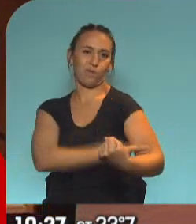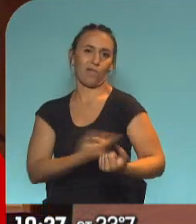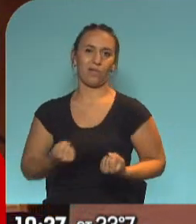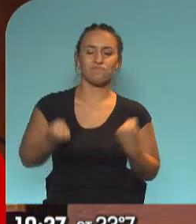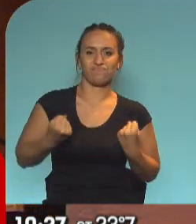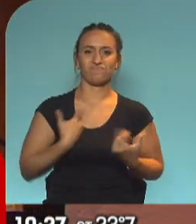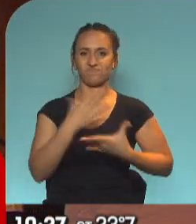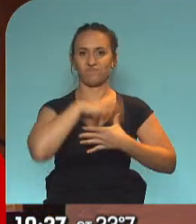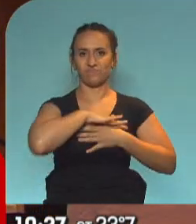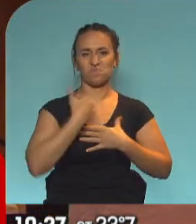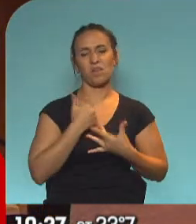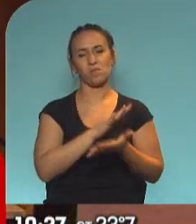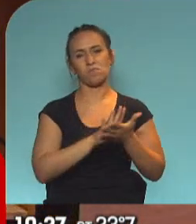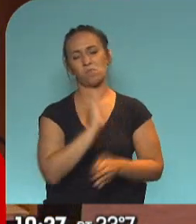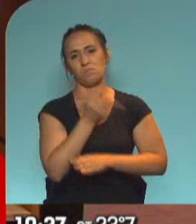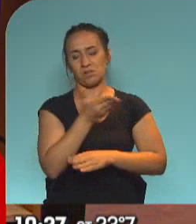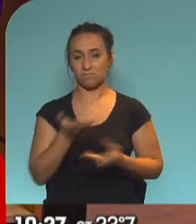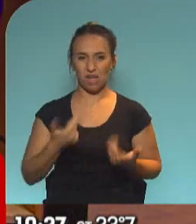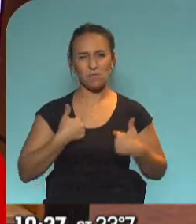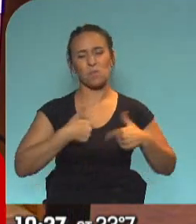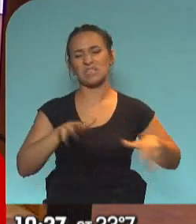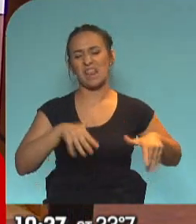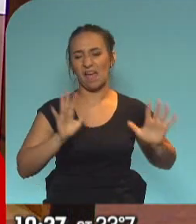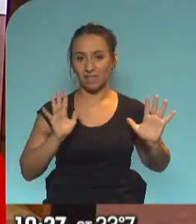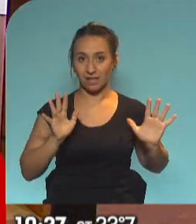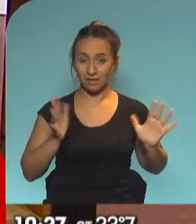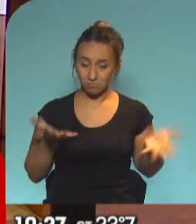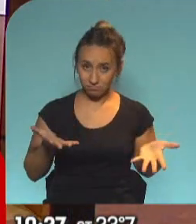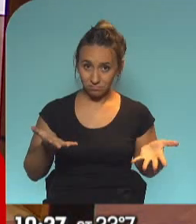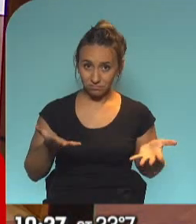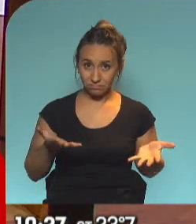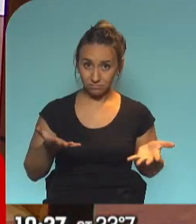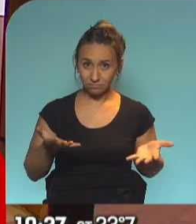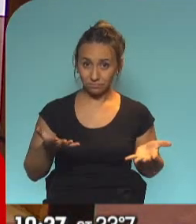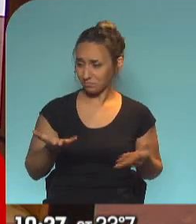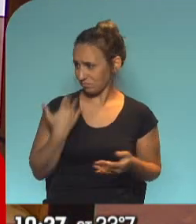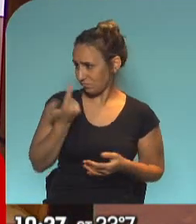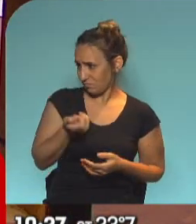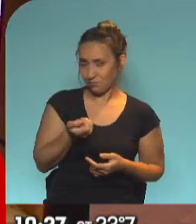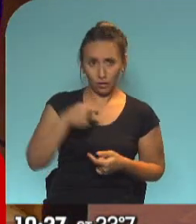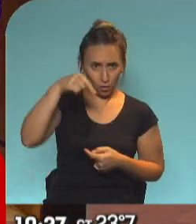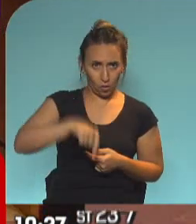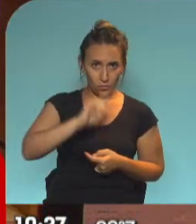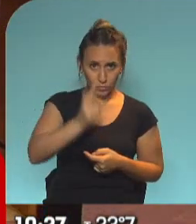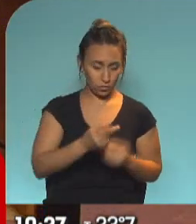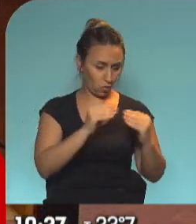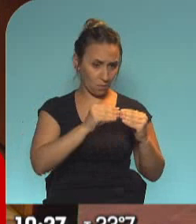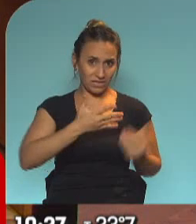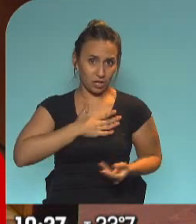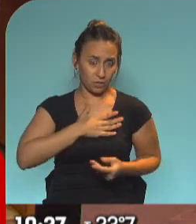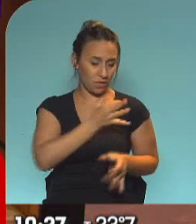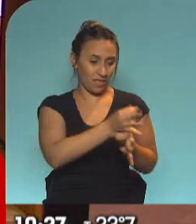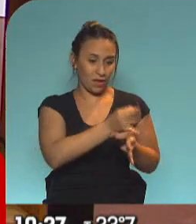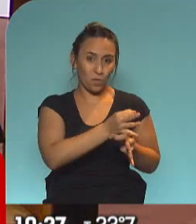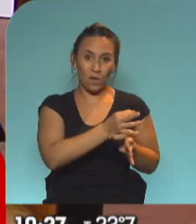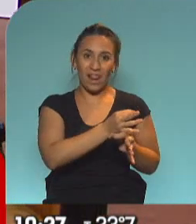superar esto lo más fácilmente posible, a mí no me pasa nada. Acaba de fallecer en el día de hoy un compañero mío del colegio,